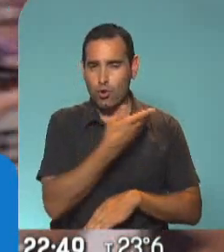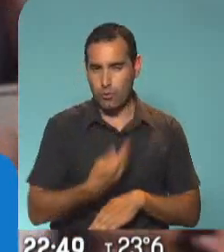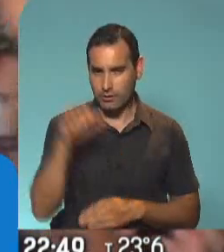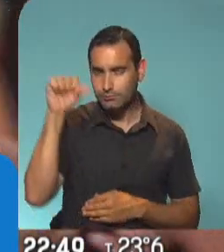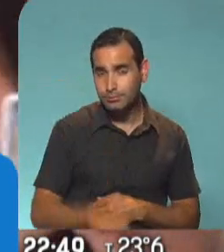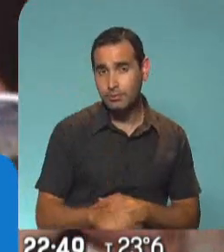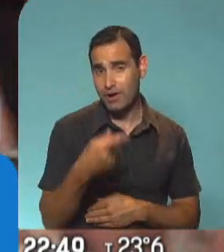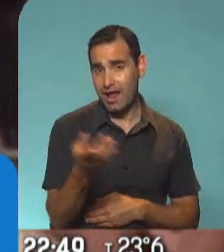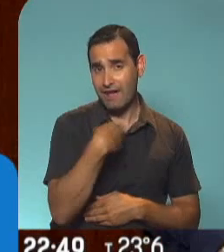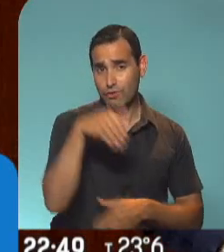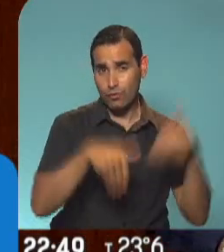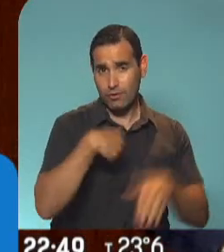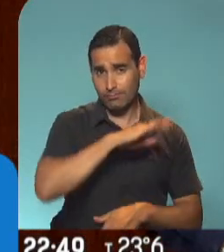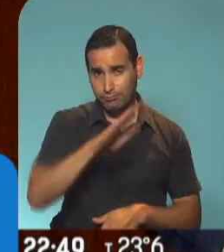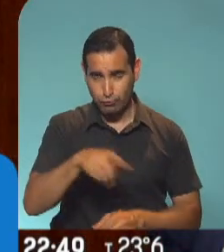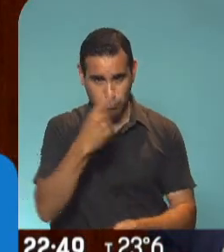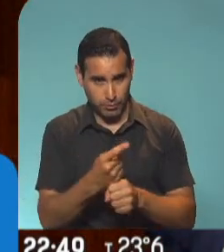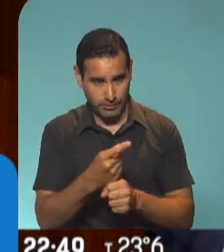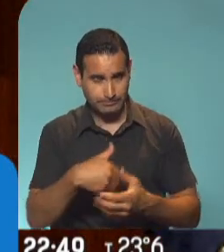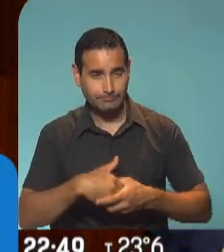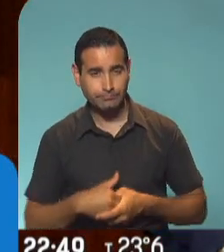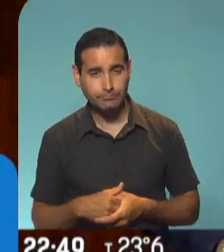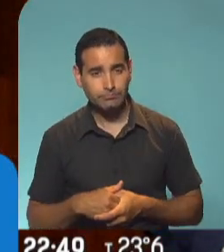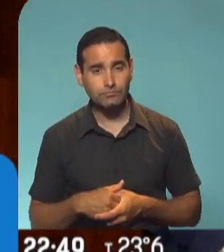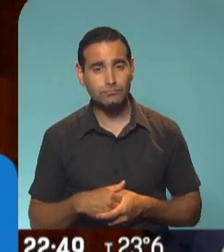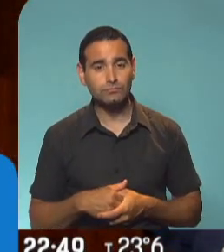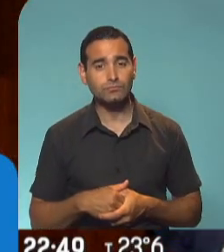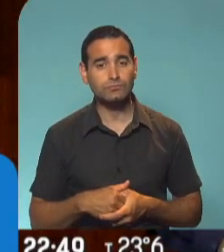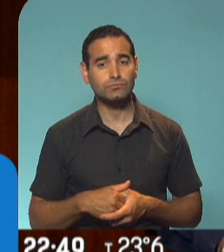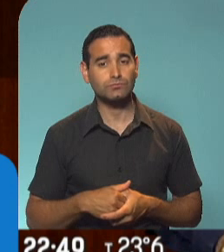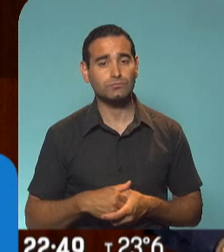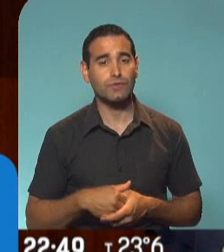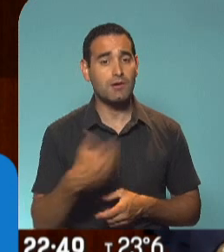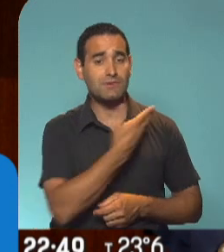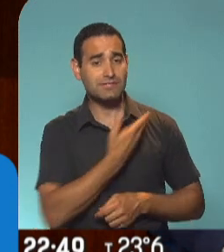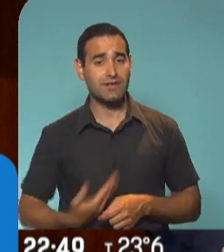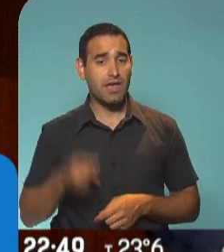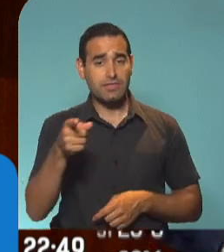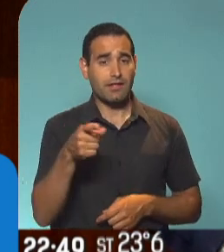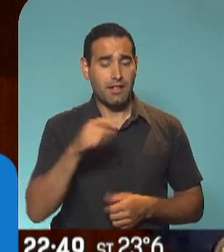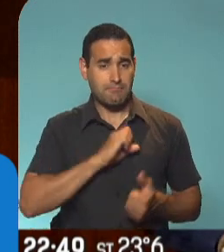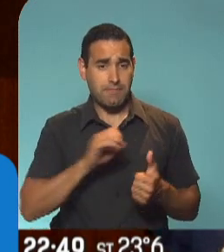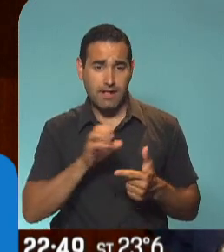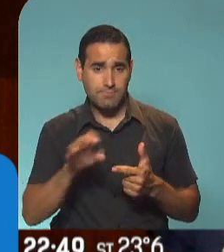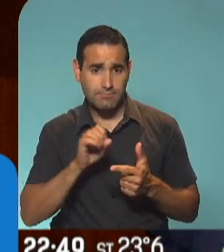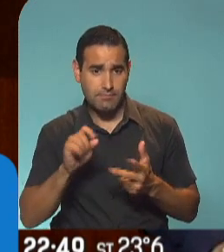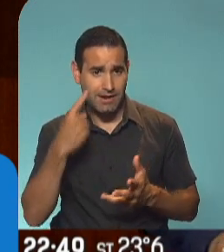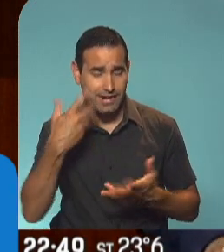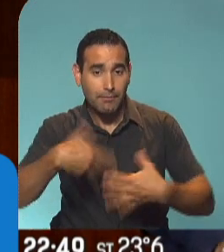poder derrotarlo en las urnas. When the president's wrongdoing was revealed, he launched an